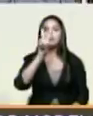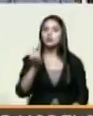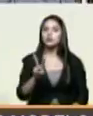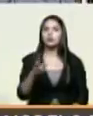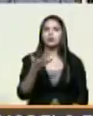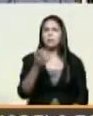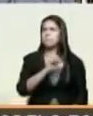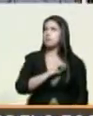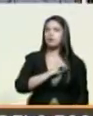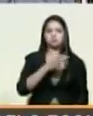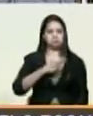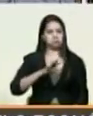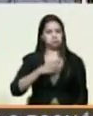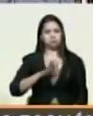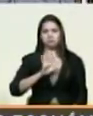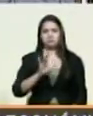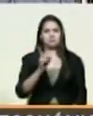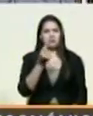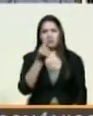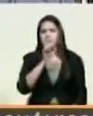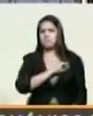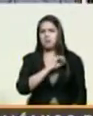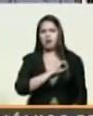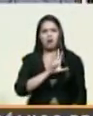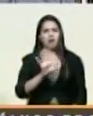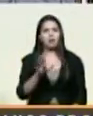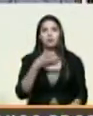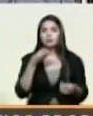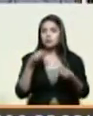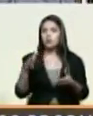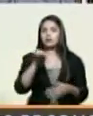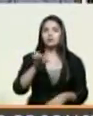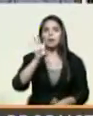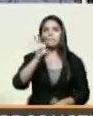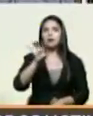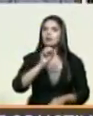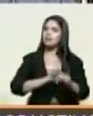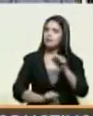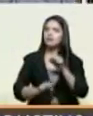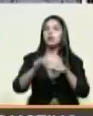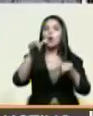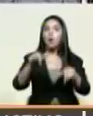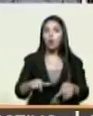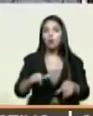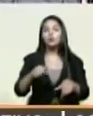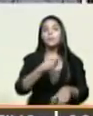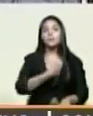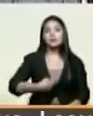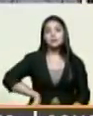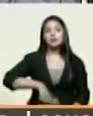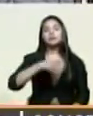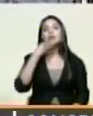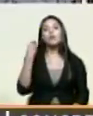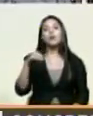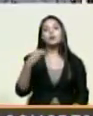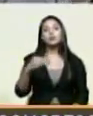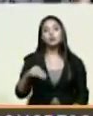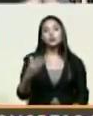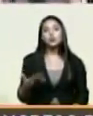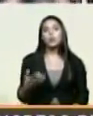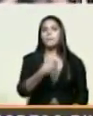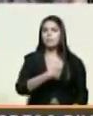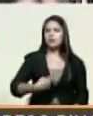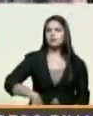Sin miedo, sin ningún miedo, se entregó a esta patria a defenderla, y es hoy un presidente de la juventud. Es